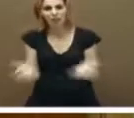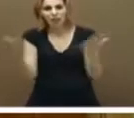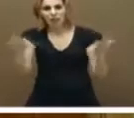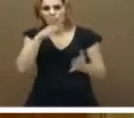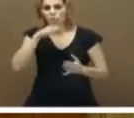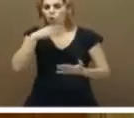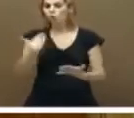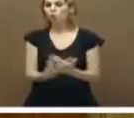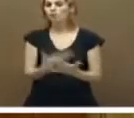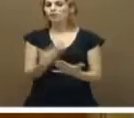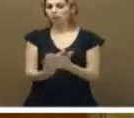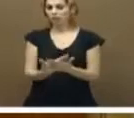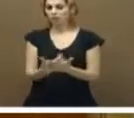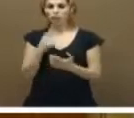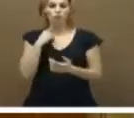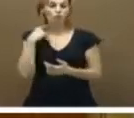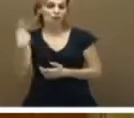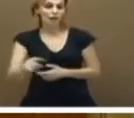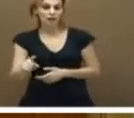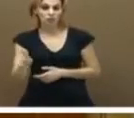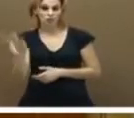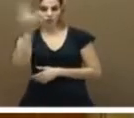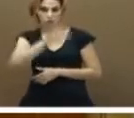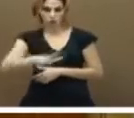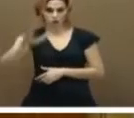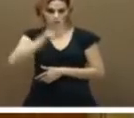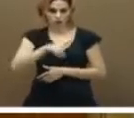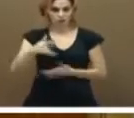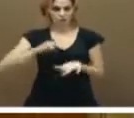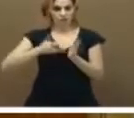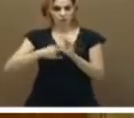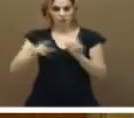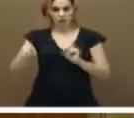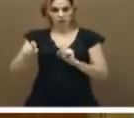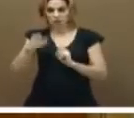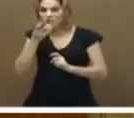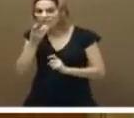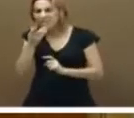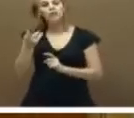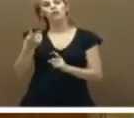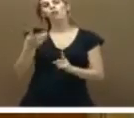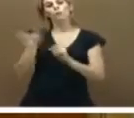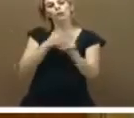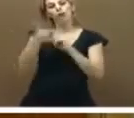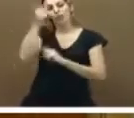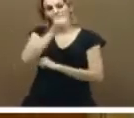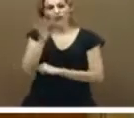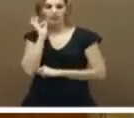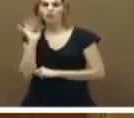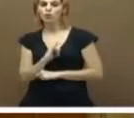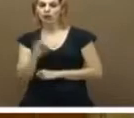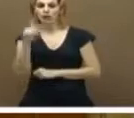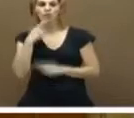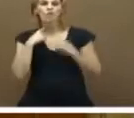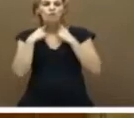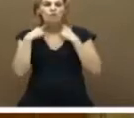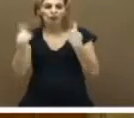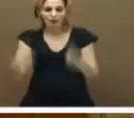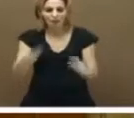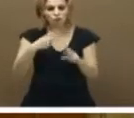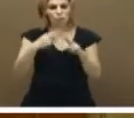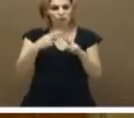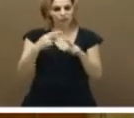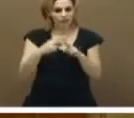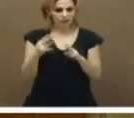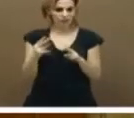mayor justificación de un fracaso de un país en el sistema educativo que la violencia de género, porque no hay mayor justificación del fracaso de las políticas de igualdad que la